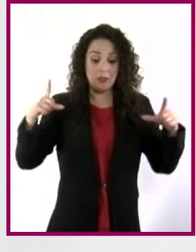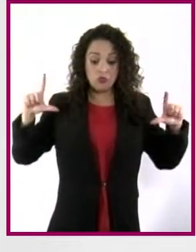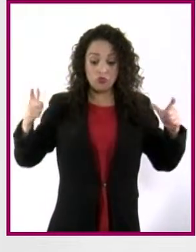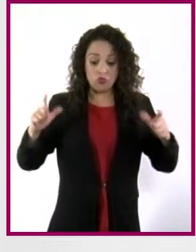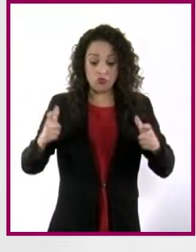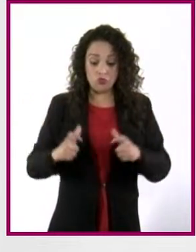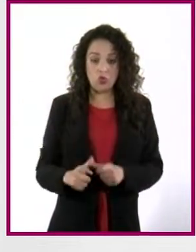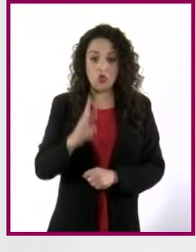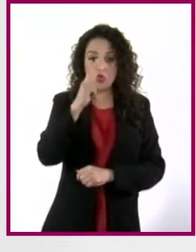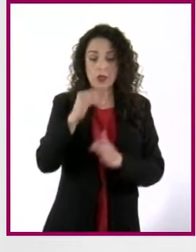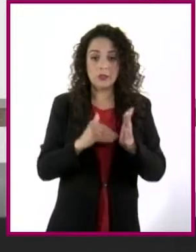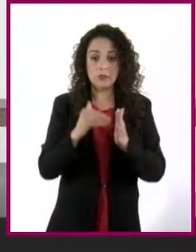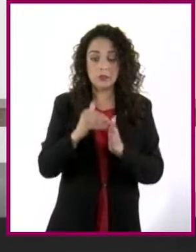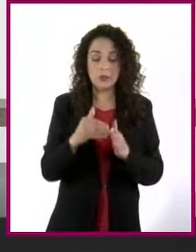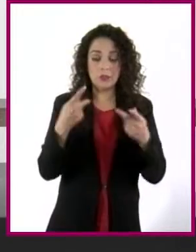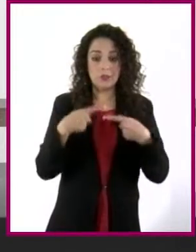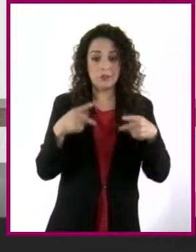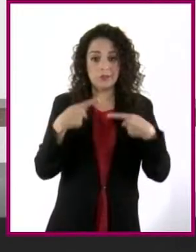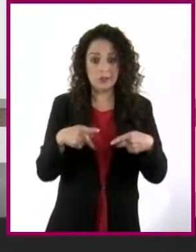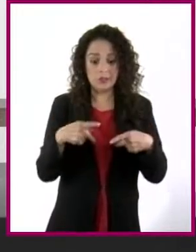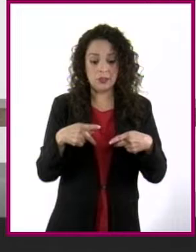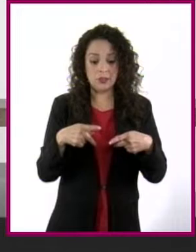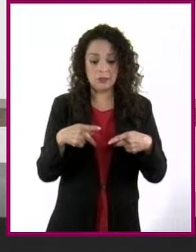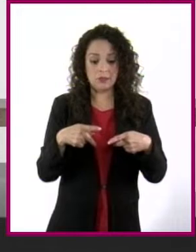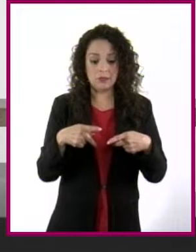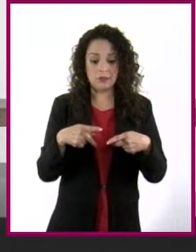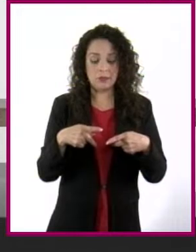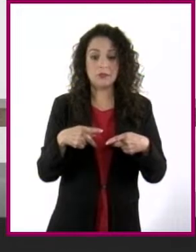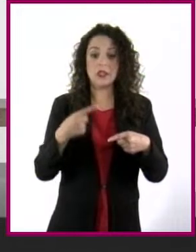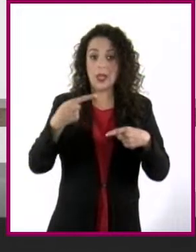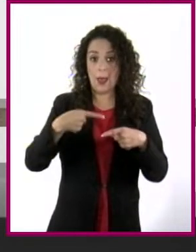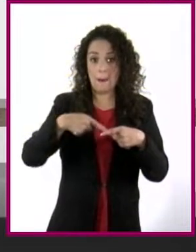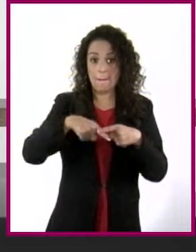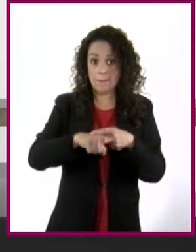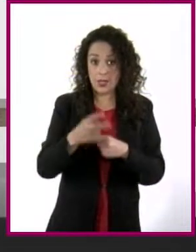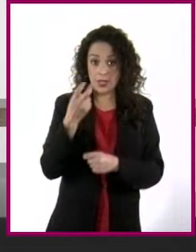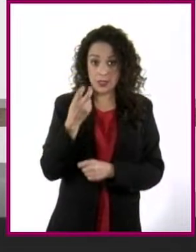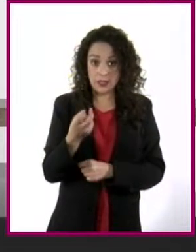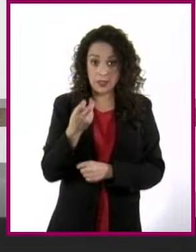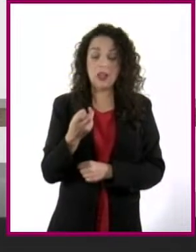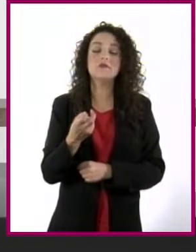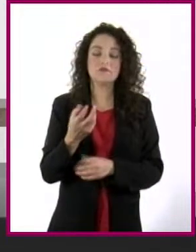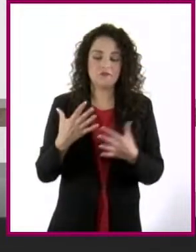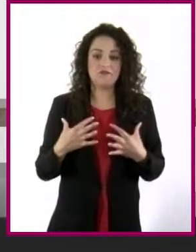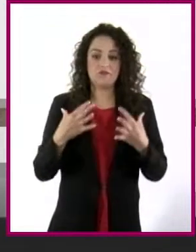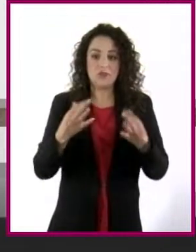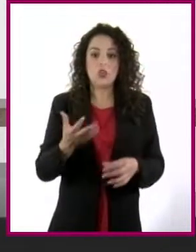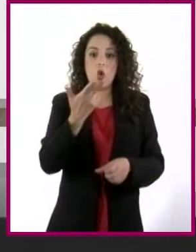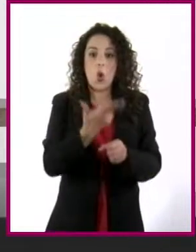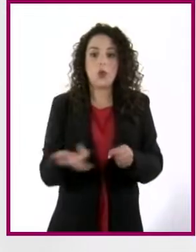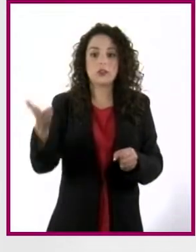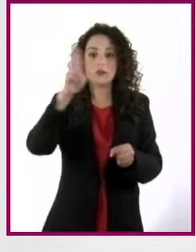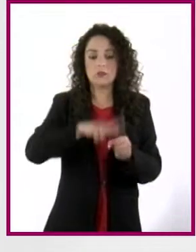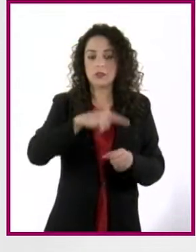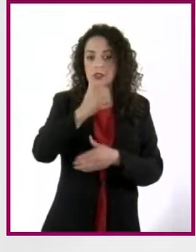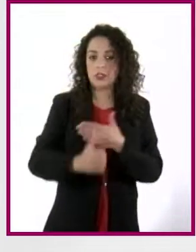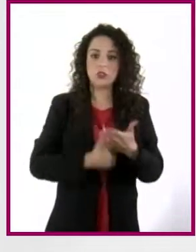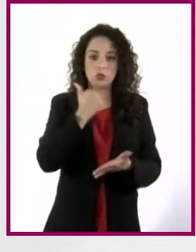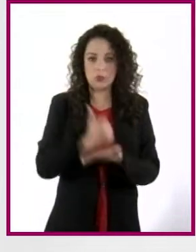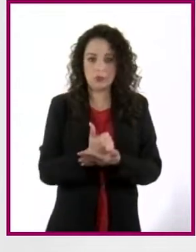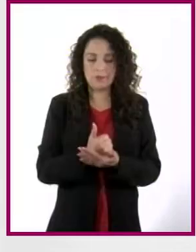de 2 millones de habitantes. Desde el comienzo de la colonia se fundaron varios hospitales en la metrópoli principal.